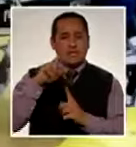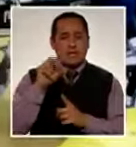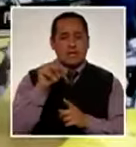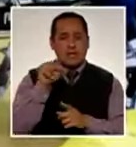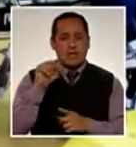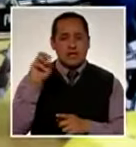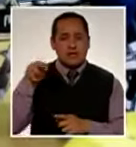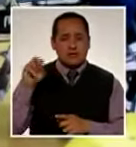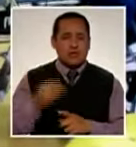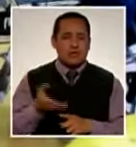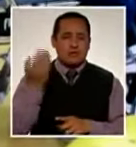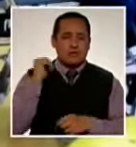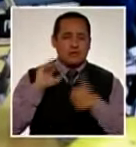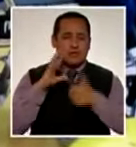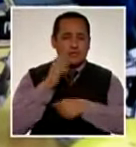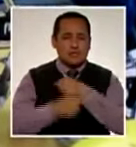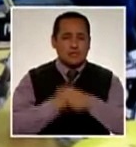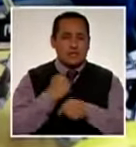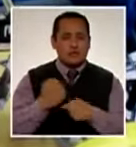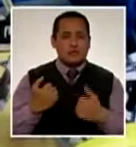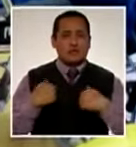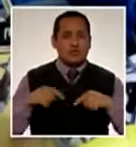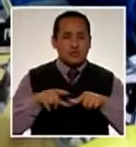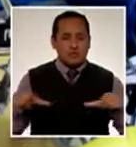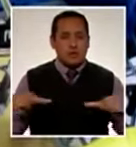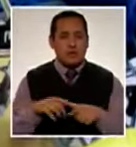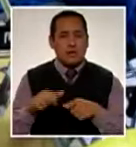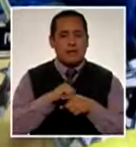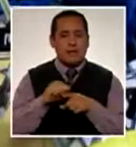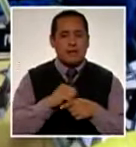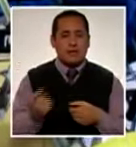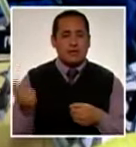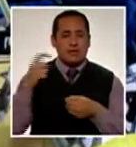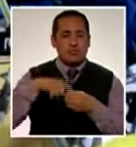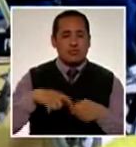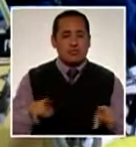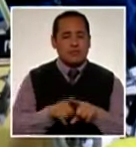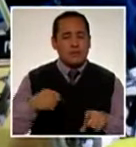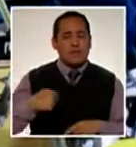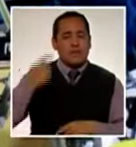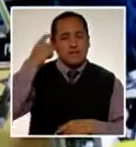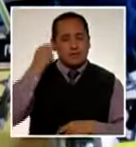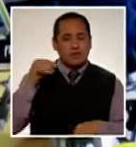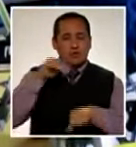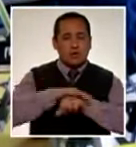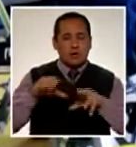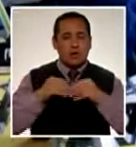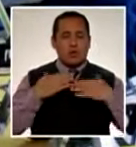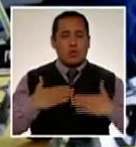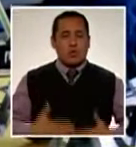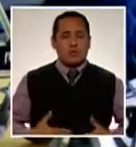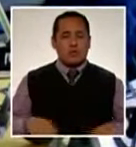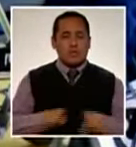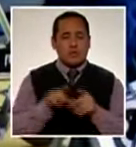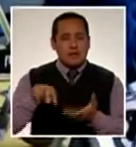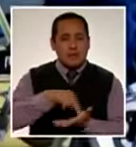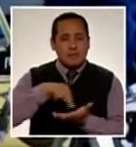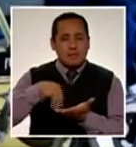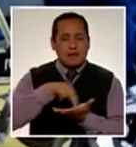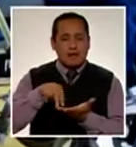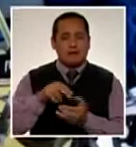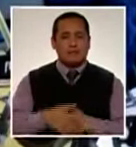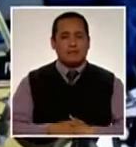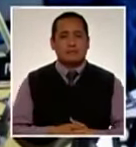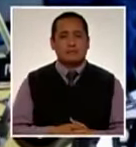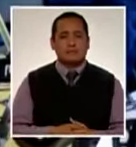Tarazona, que desde hace 6 años abre un espacio para la práctica, inclusión y reflexión en torno al cuerpo y la